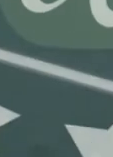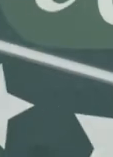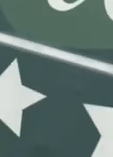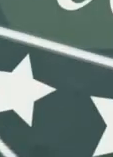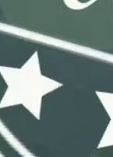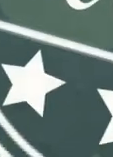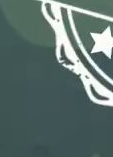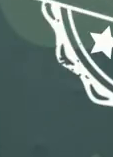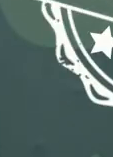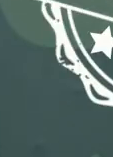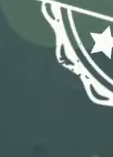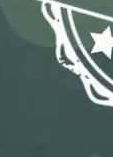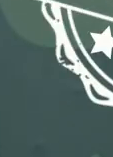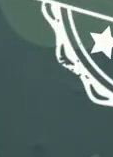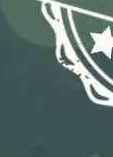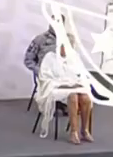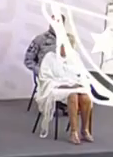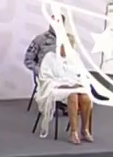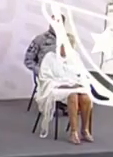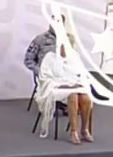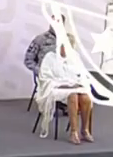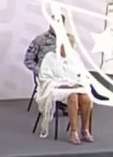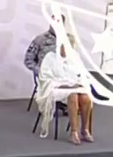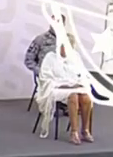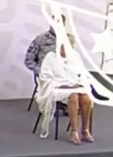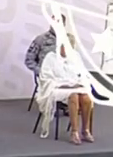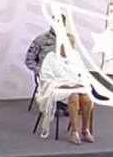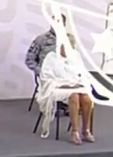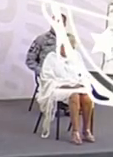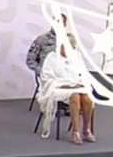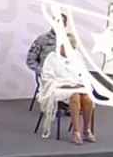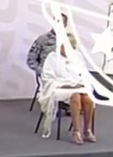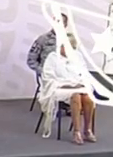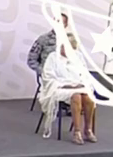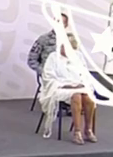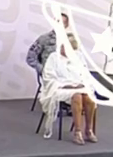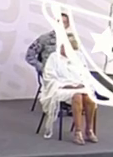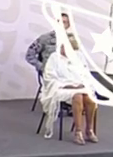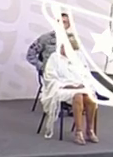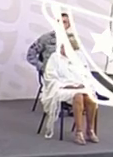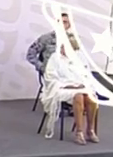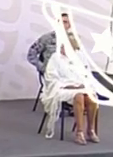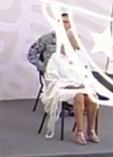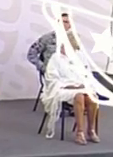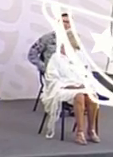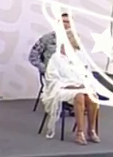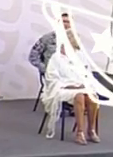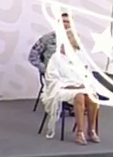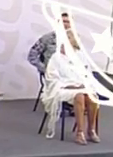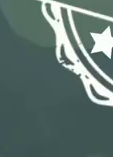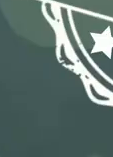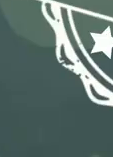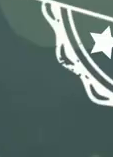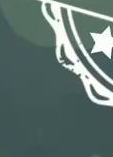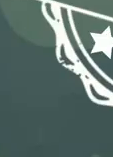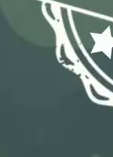Y eso es otra cosa también que me tiene tranquilo. Hay muchos, mujeres y hombres, para el relevo.